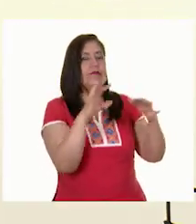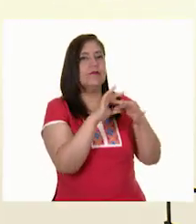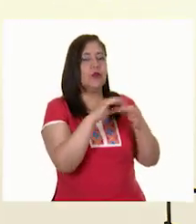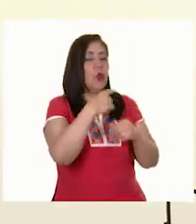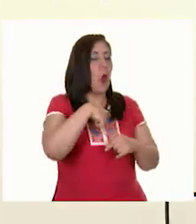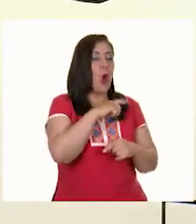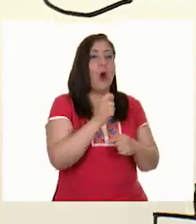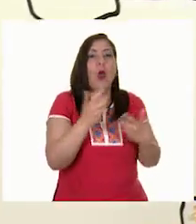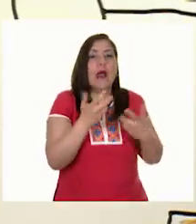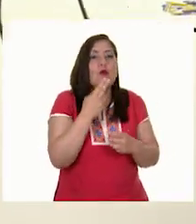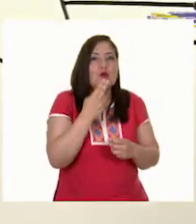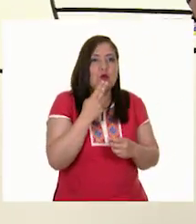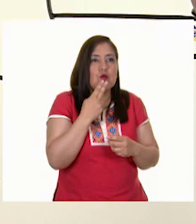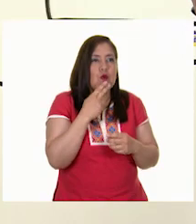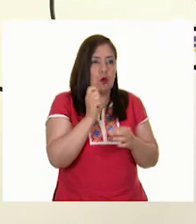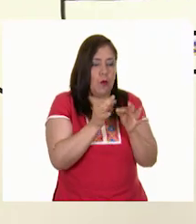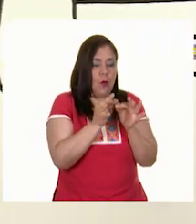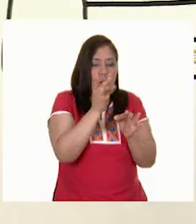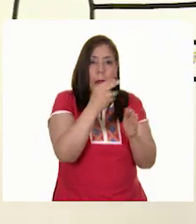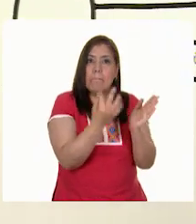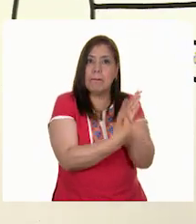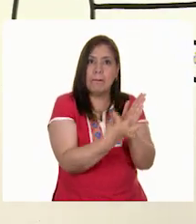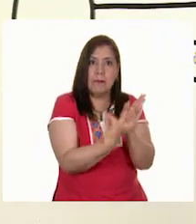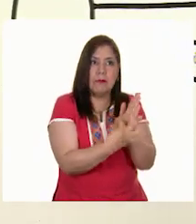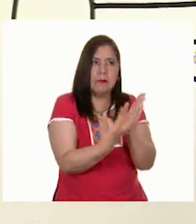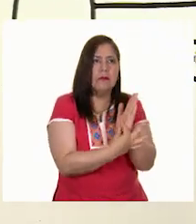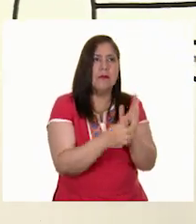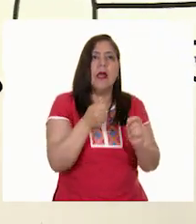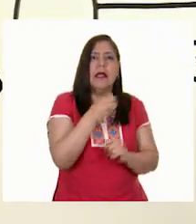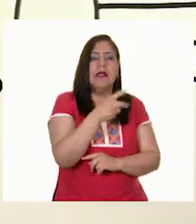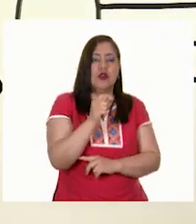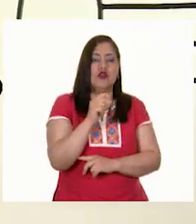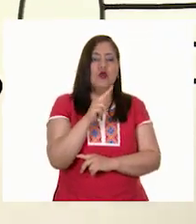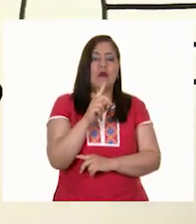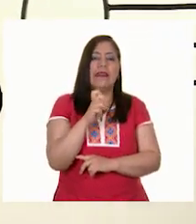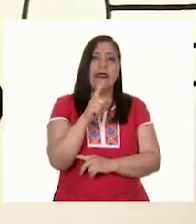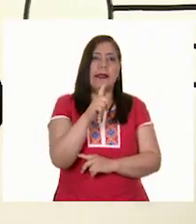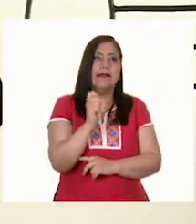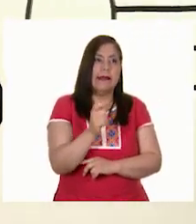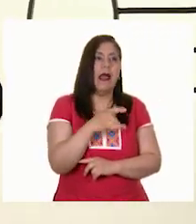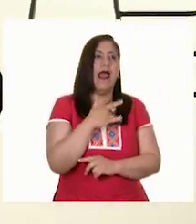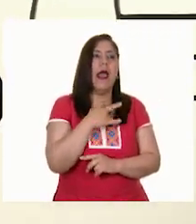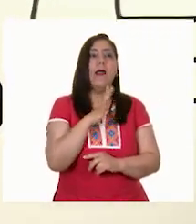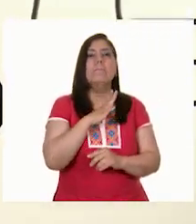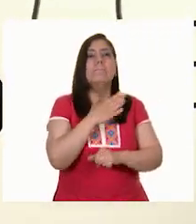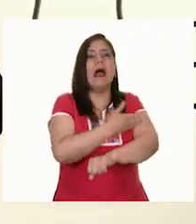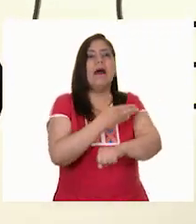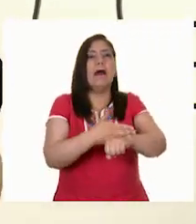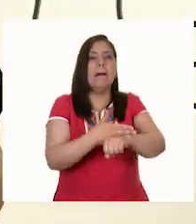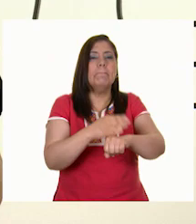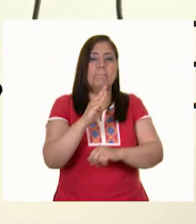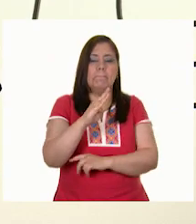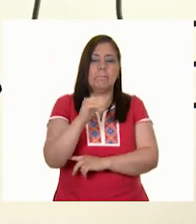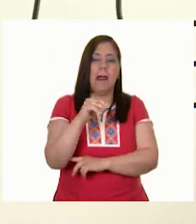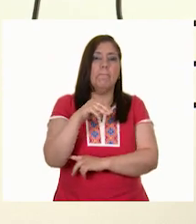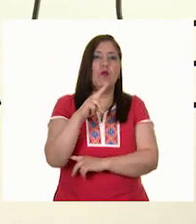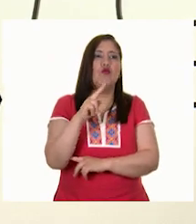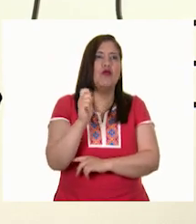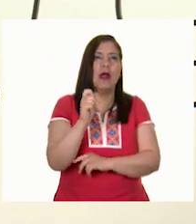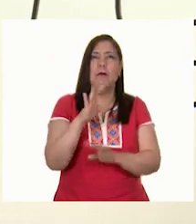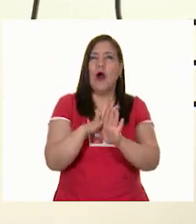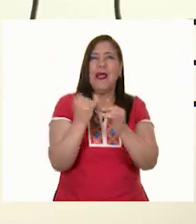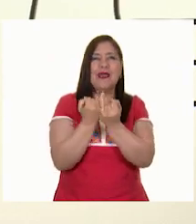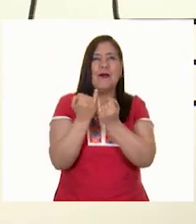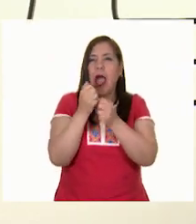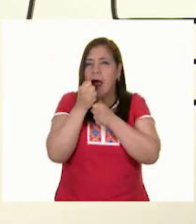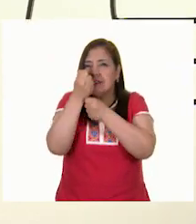Nosotros utilizamos un tubo de metal, que se llama tudel, y una pequeña pala de madera de bambú. Sí, como el mismo que comen los